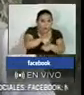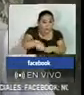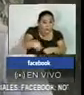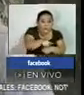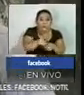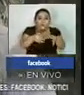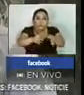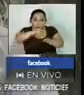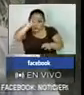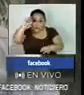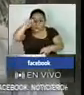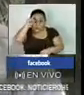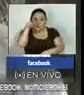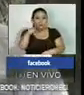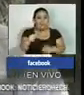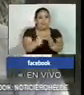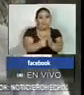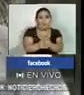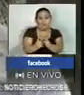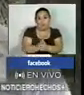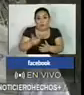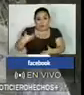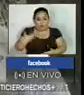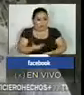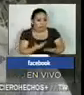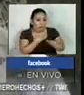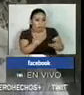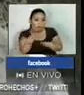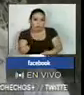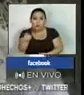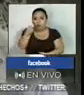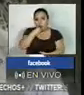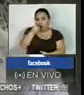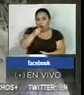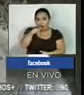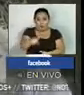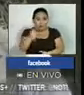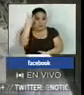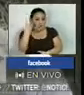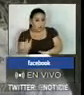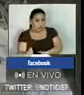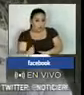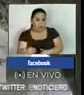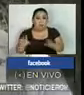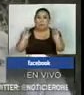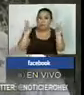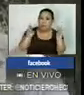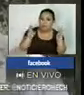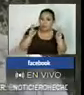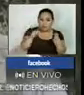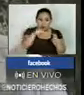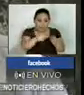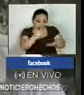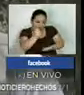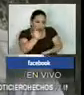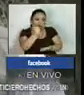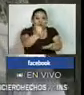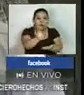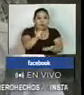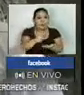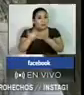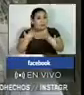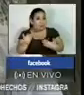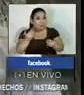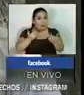vida se han visto afectados. Por tanto, la ayuda alimentaria está siendo entregada este día. Para el caso particular de esta entrega, le